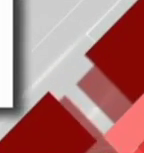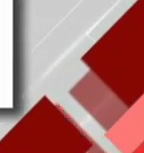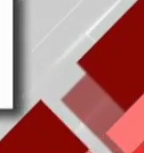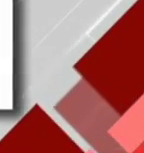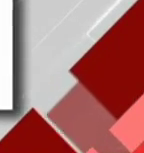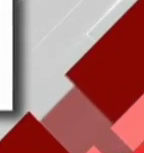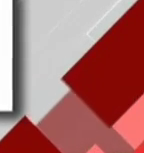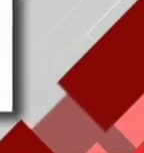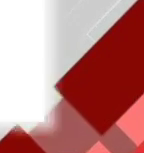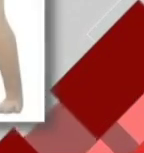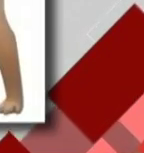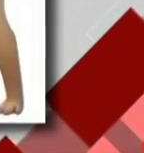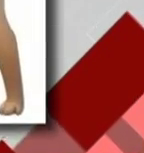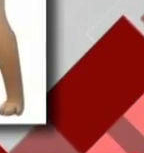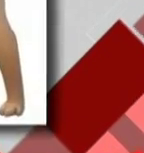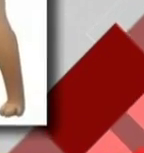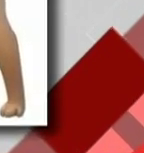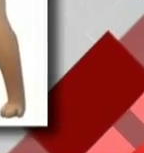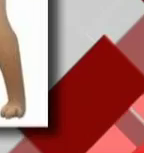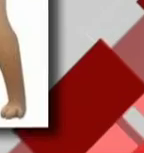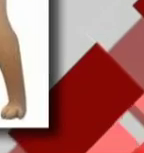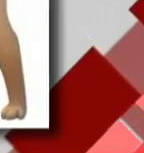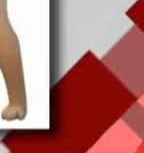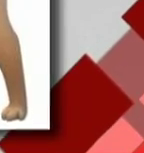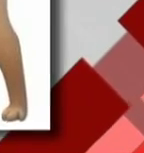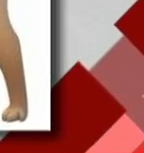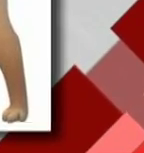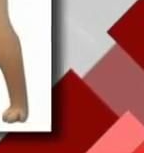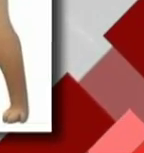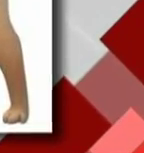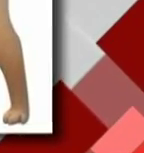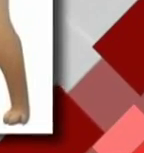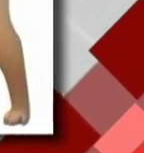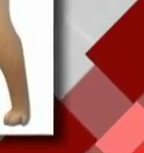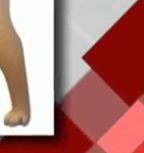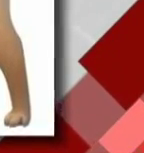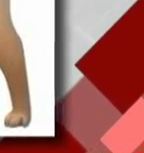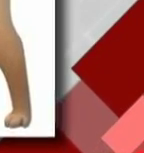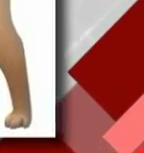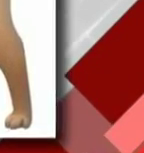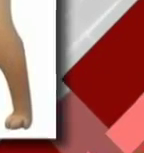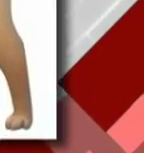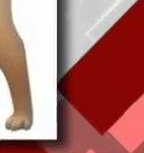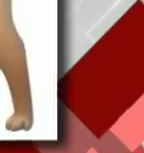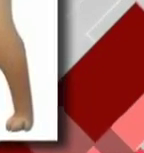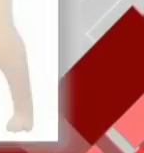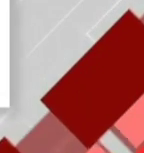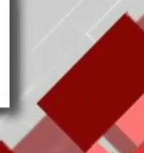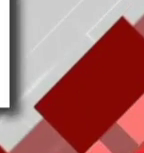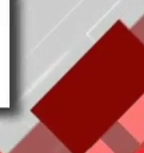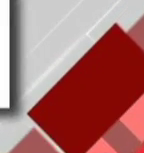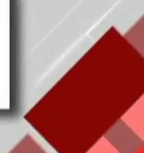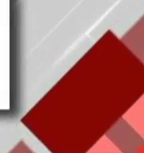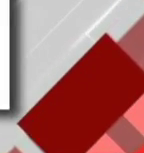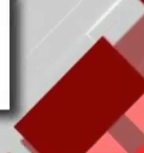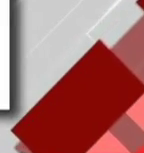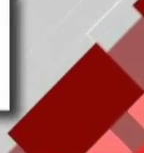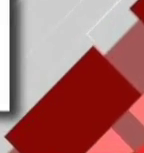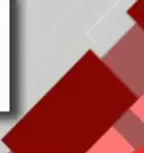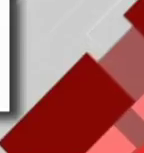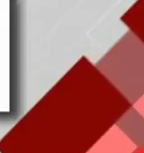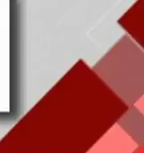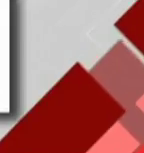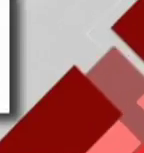emojis, estos que está viendo en su pantalla, que reflejen a personas con discapacidad y distintos elementos relacionados. En total se